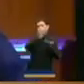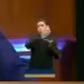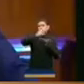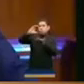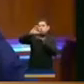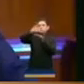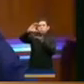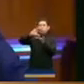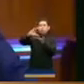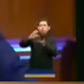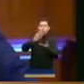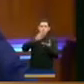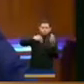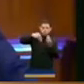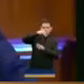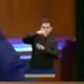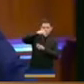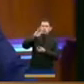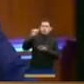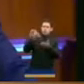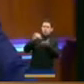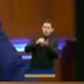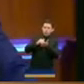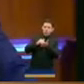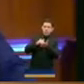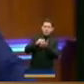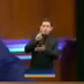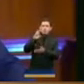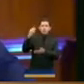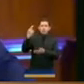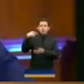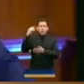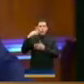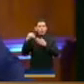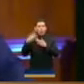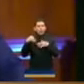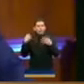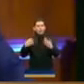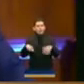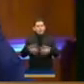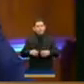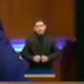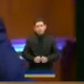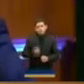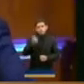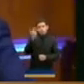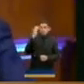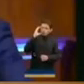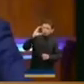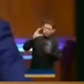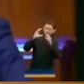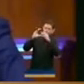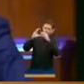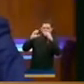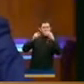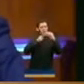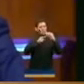de 5.200 millones de dólares. Dentro de este monto se